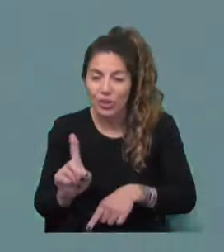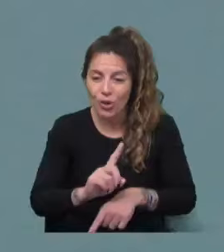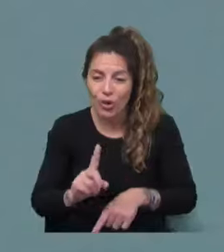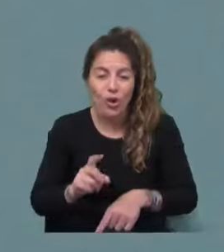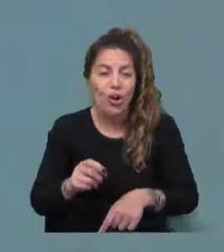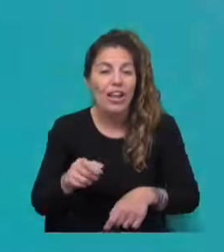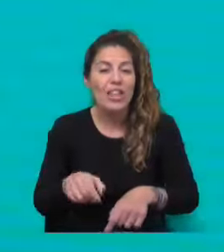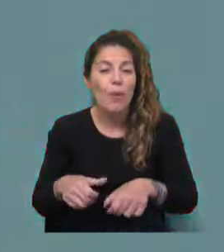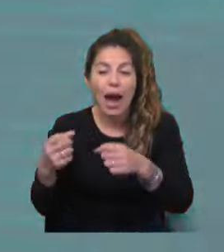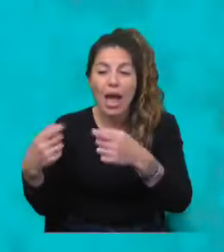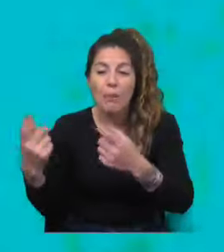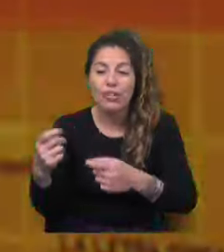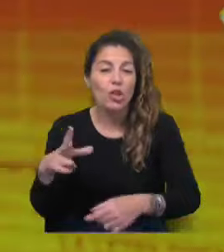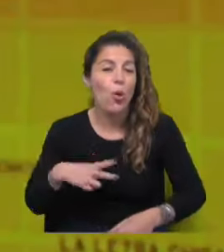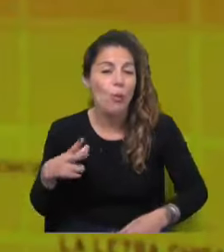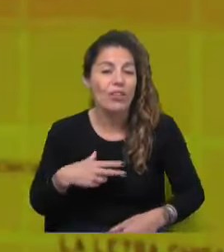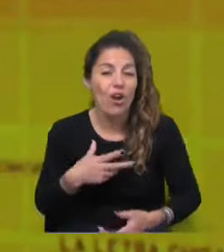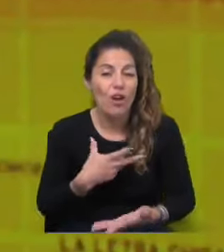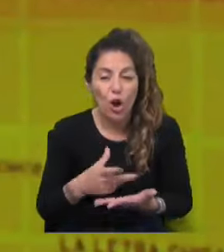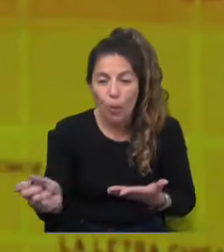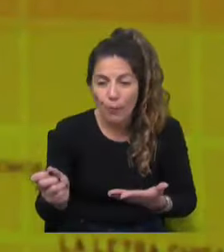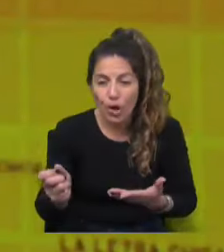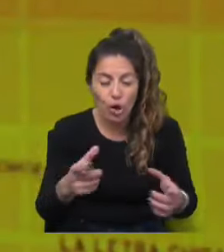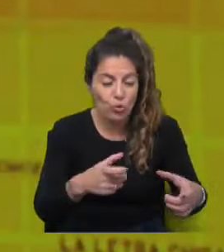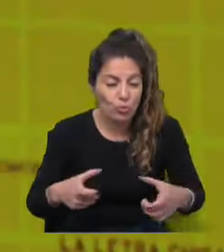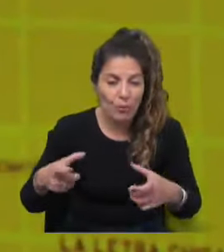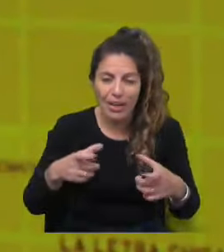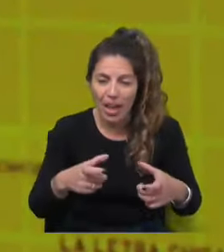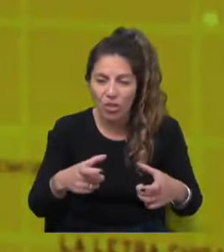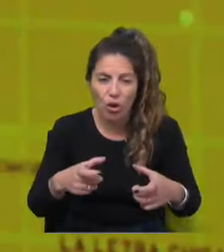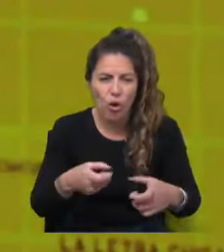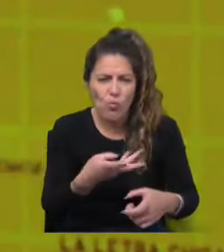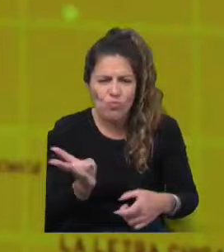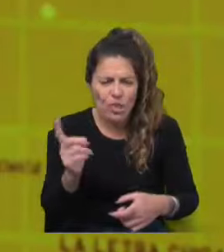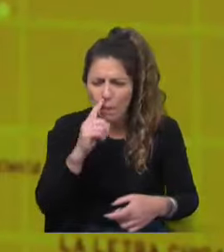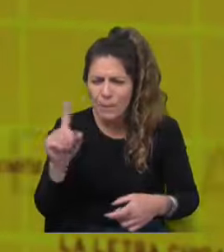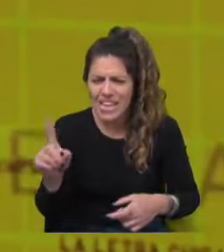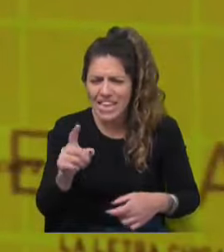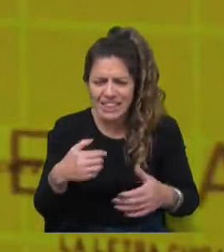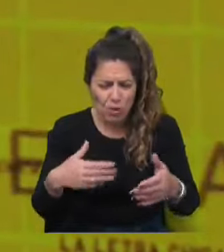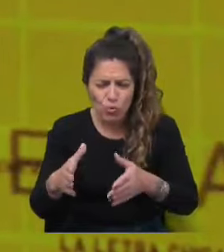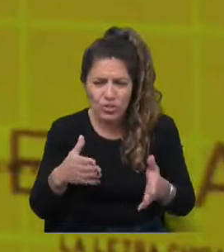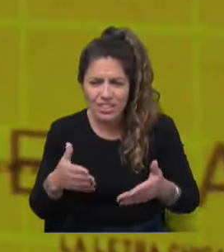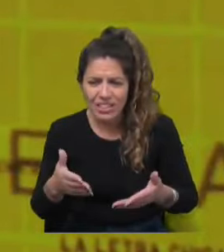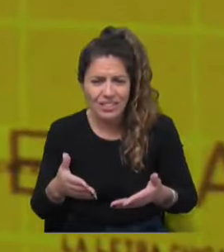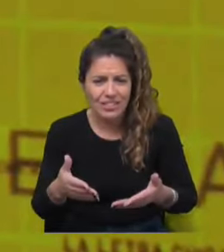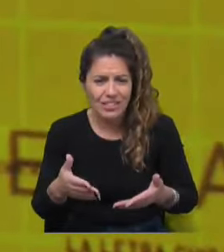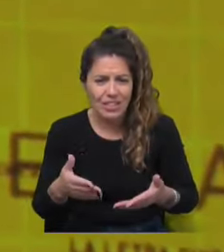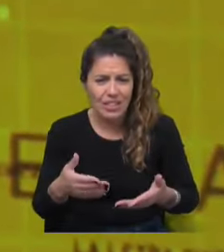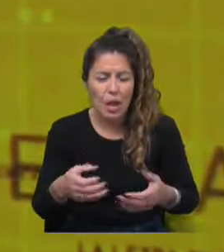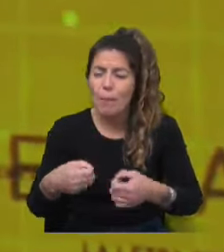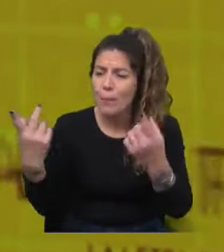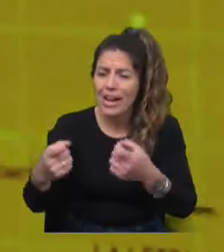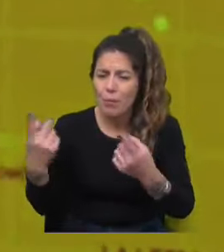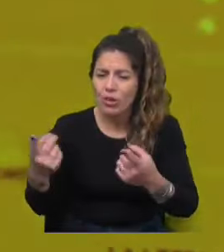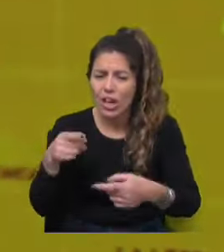estaba exportando un particular que fue y compró en una cadena de supermercado tantos miles de budines, ¿tá? Para